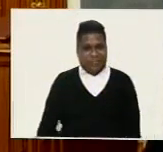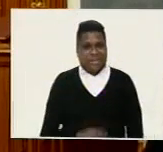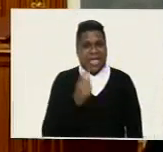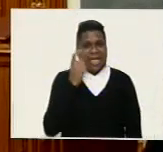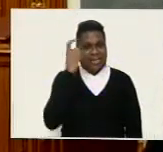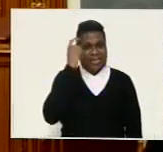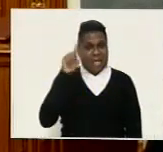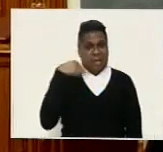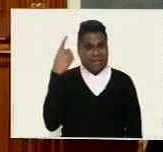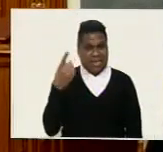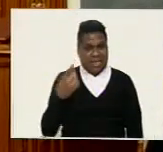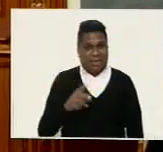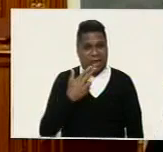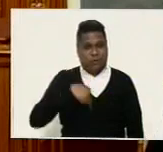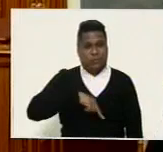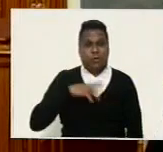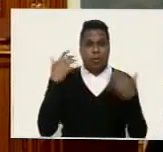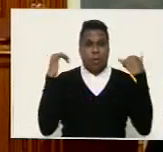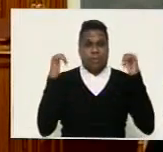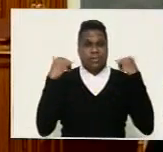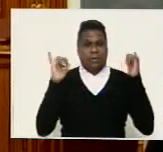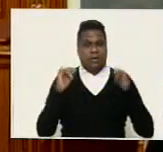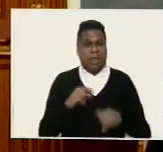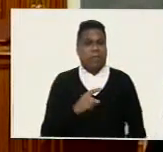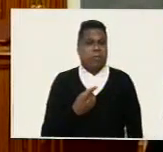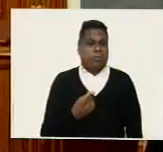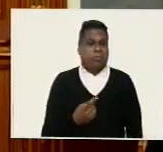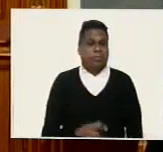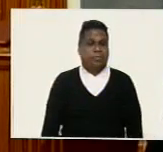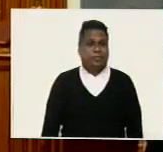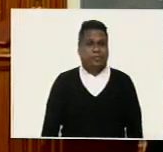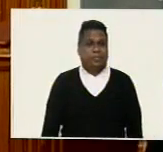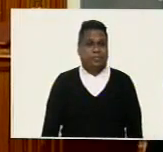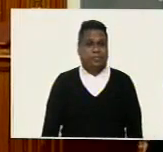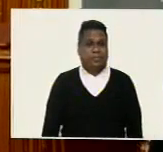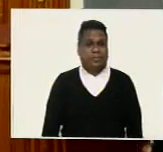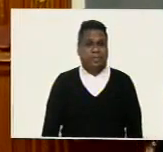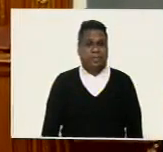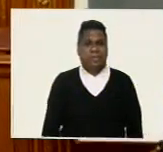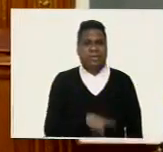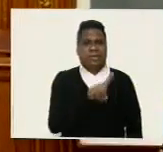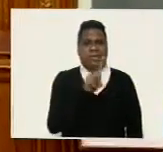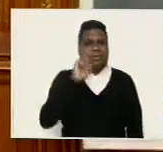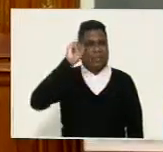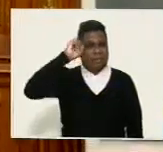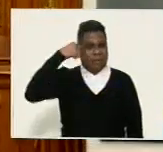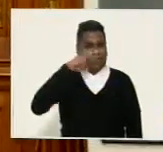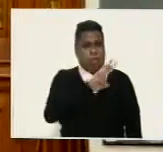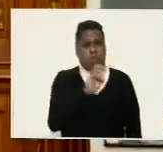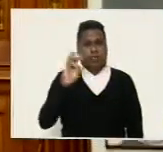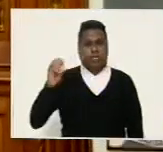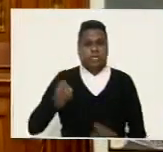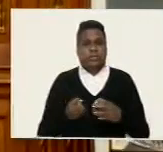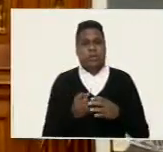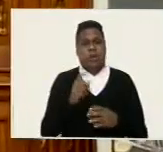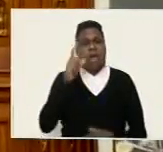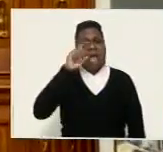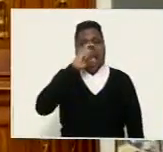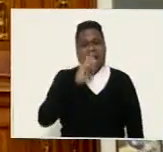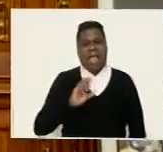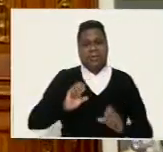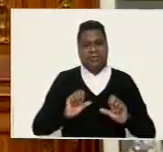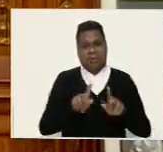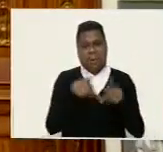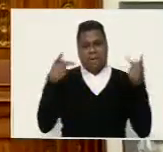mañana estaremos celebrando o conmemorando el bicentenario de la creación del Correo del Orinoco, un diario creado,